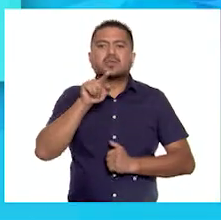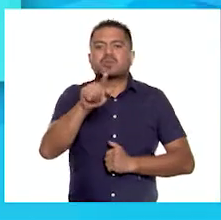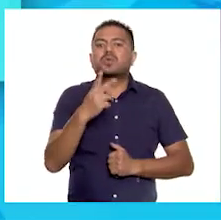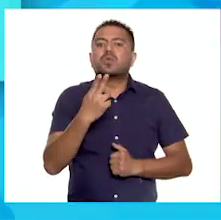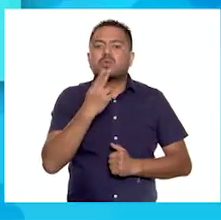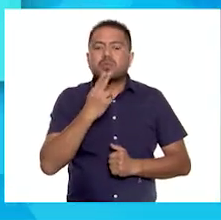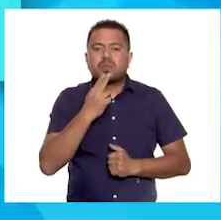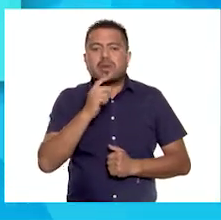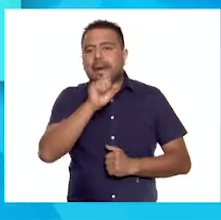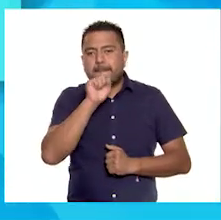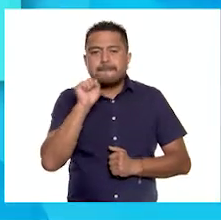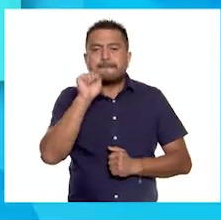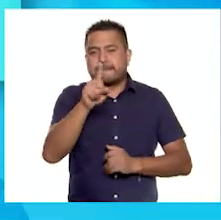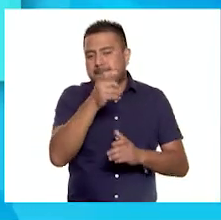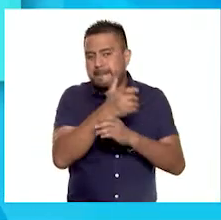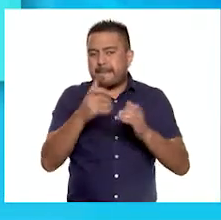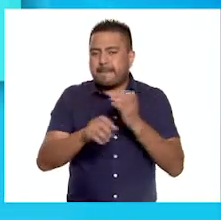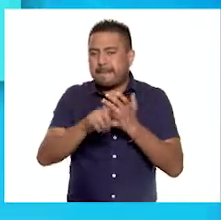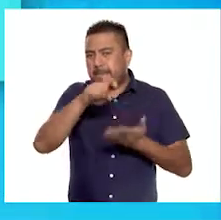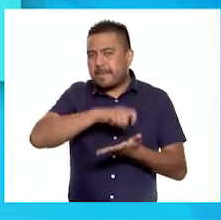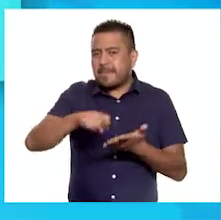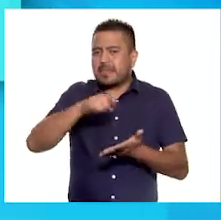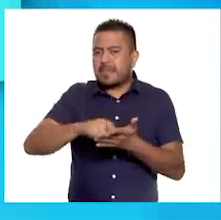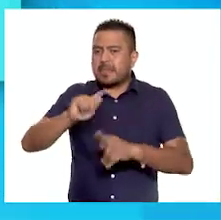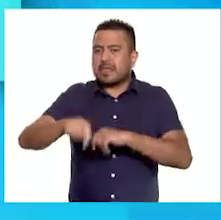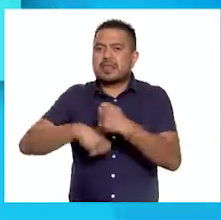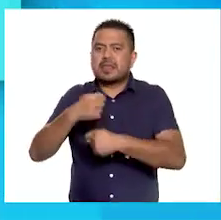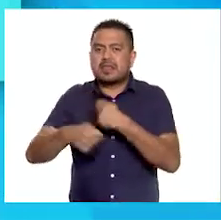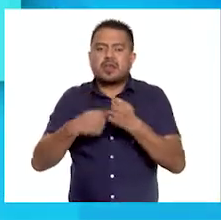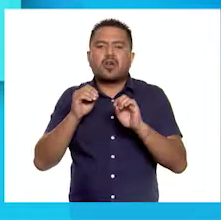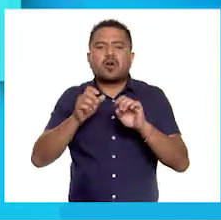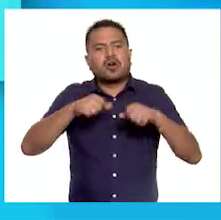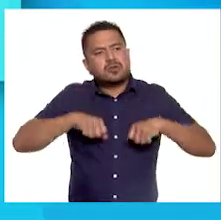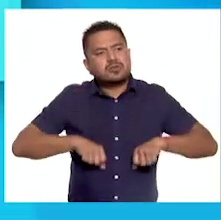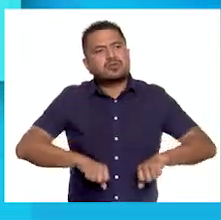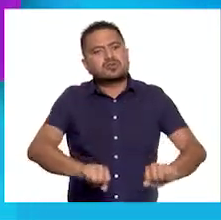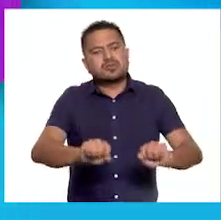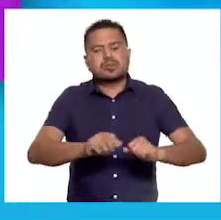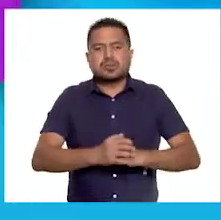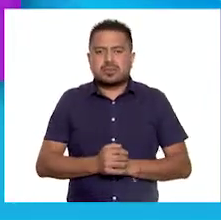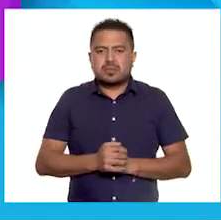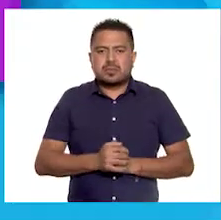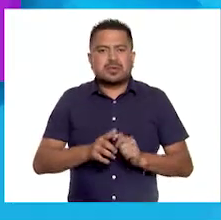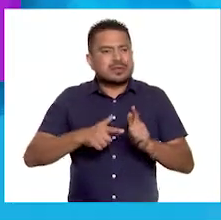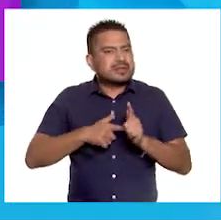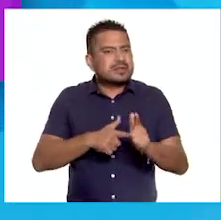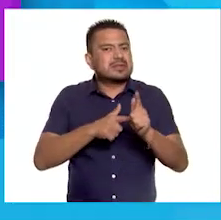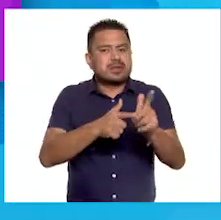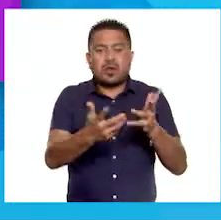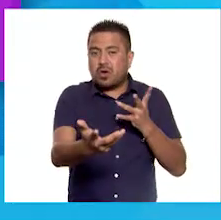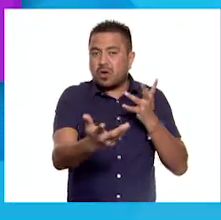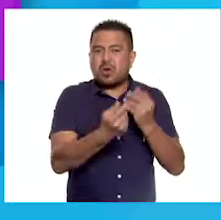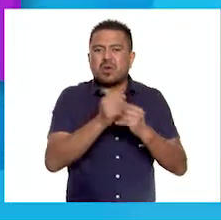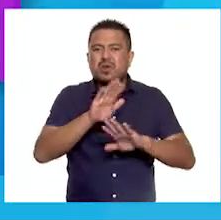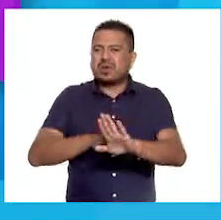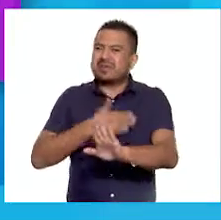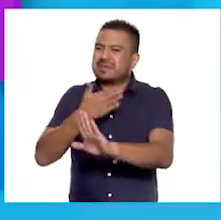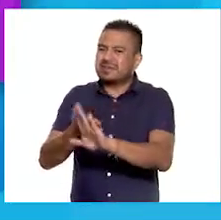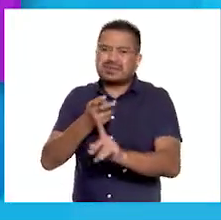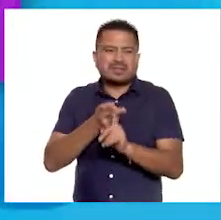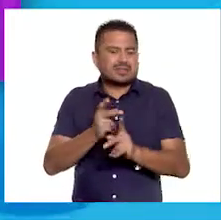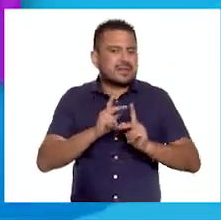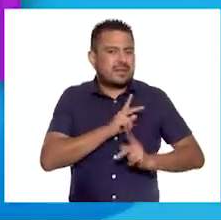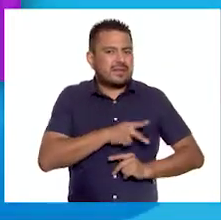más utilizas. También las cosas que compres en la tienda o en el supermercado. Sigamos luchando juntos contra este